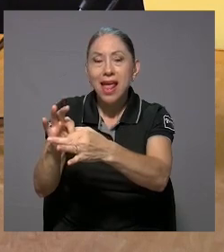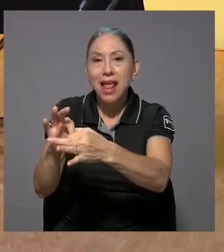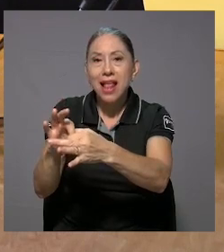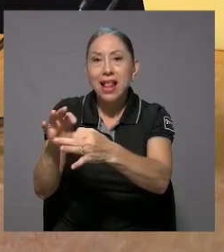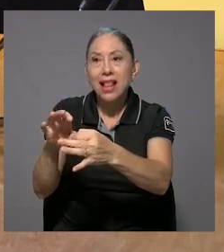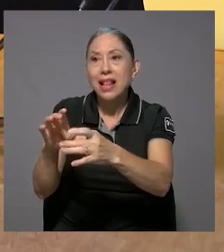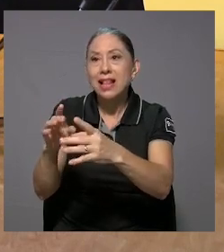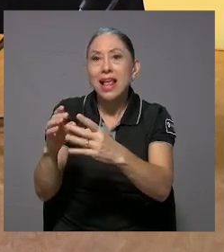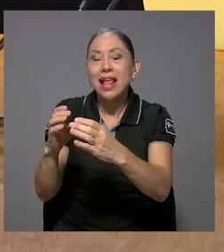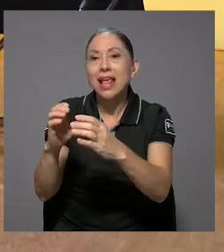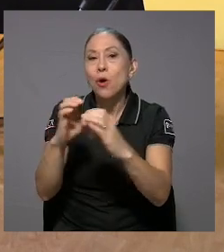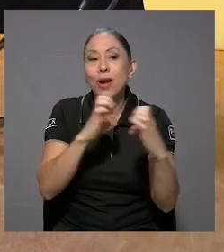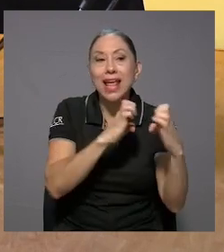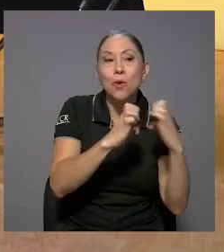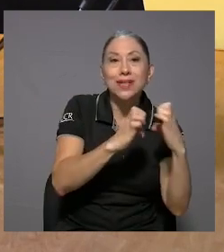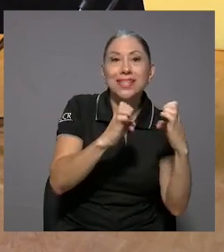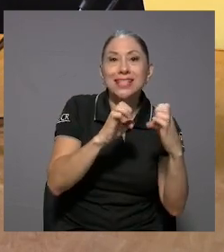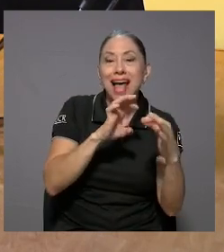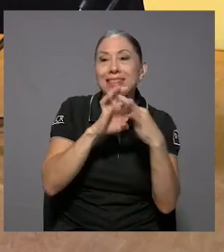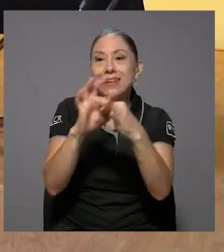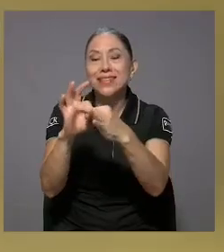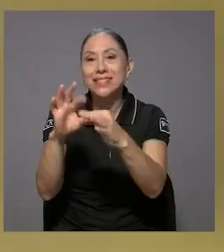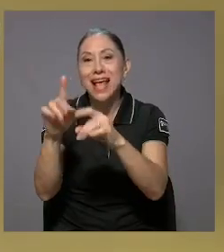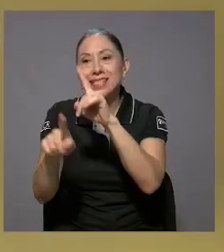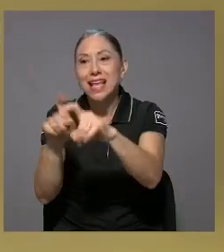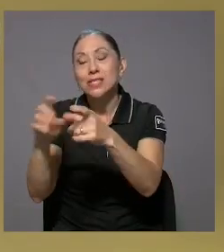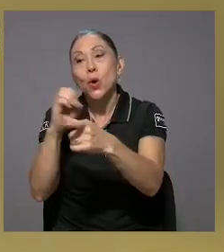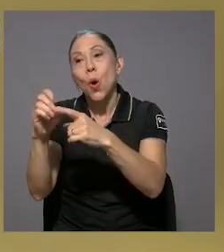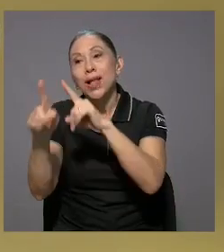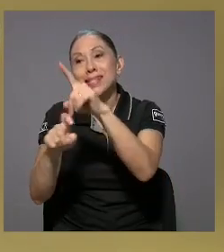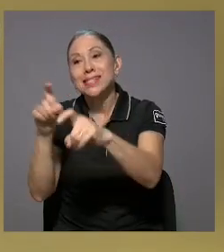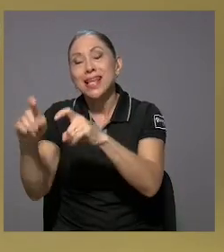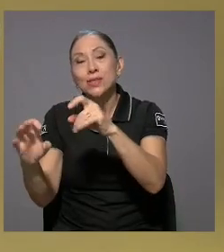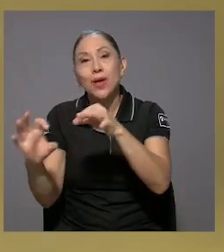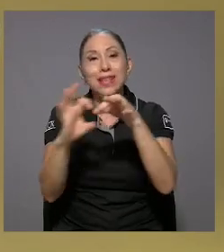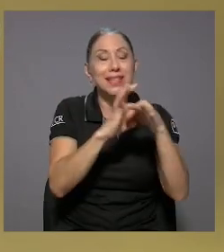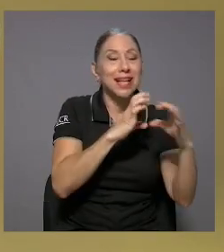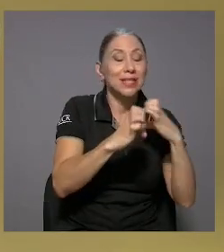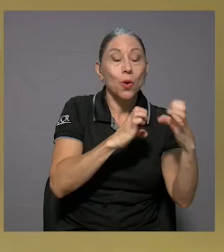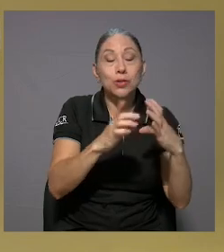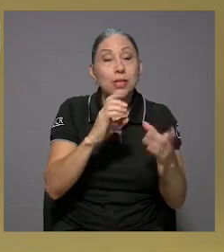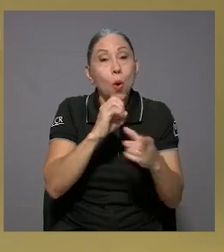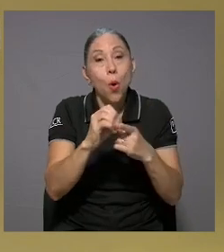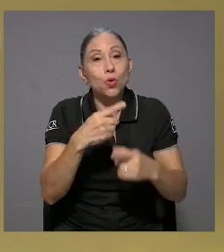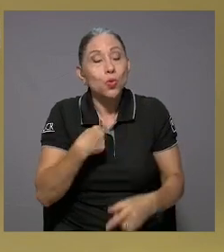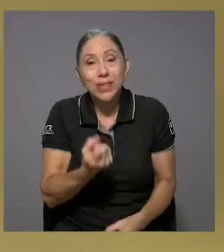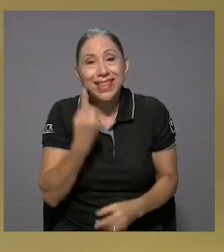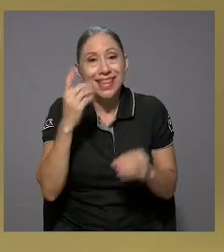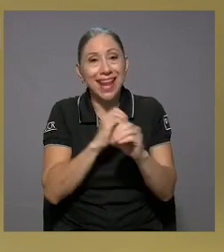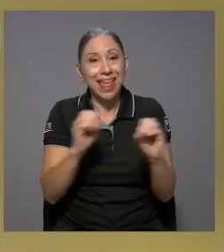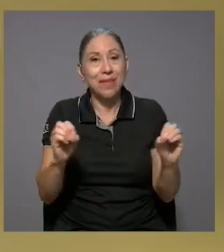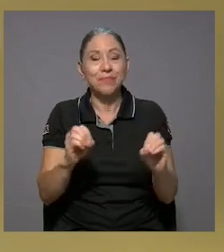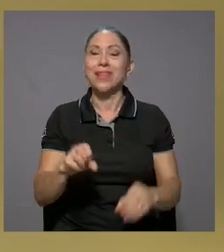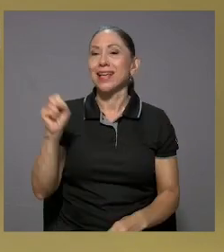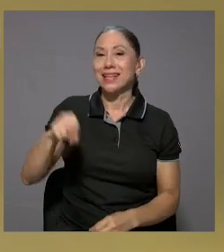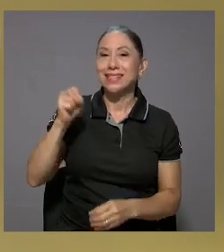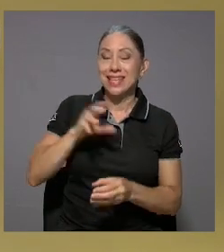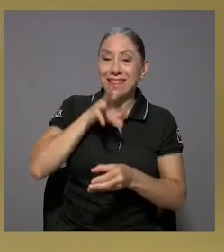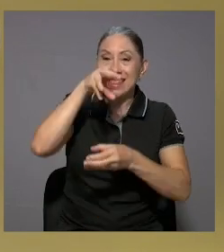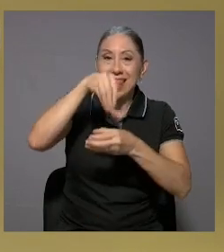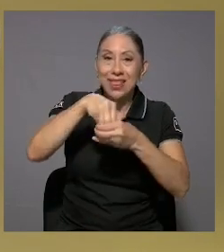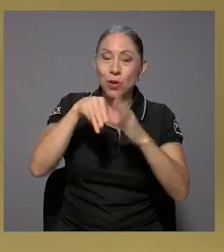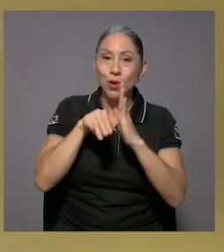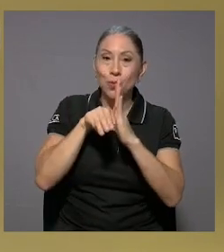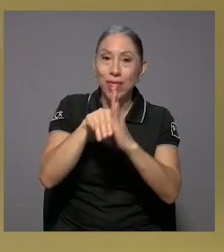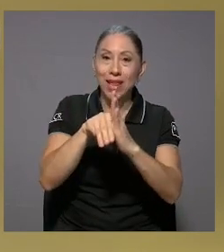encuestas, o no entendí nada. No, sí, entendí muy bien. Sí, o sea, la idea es esta. Bueno, dentro de los modelos de estimaciones en